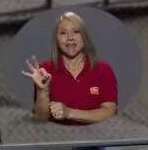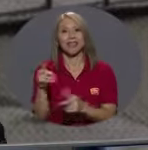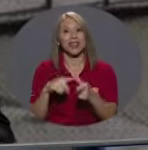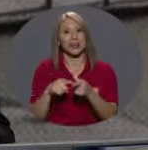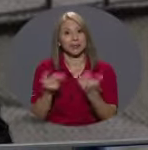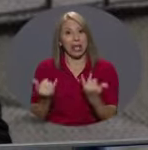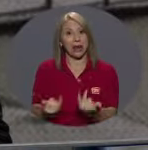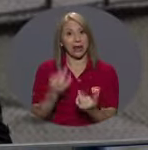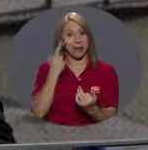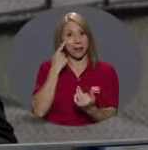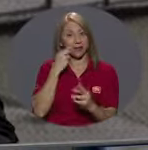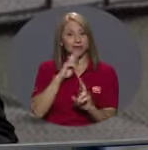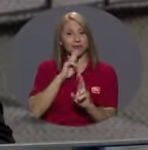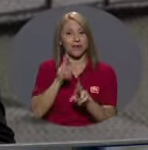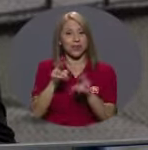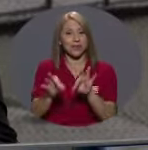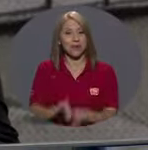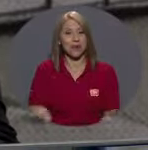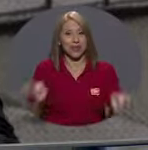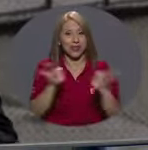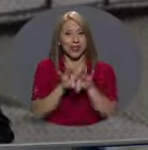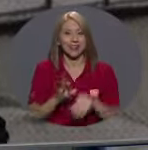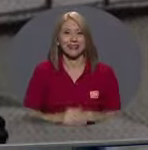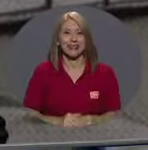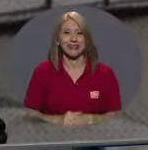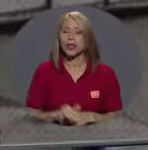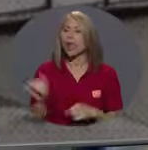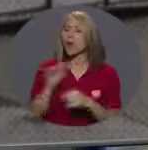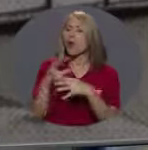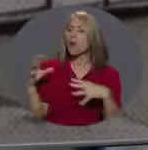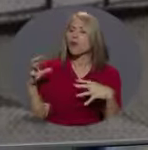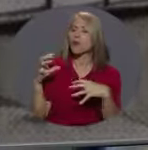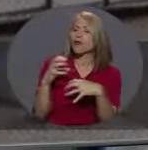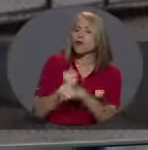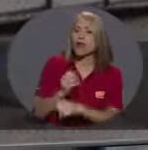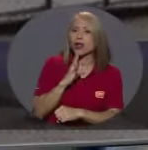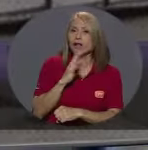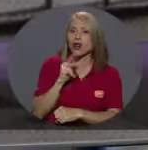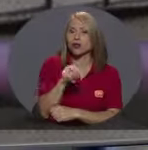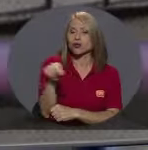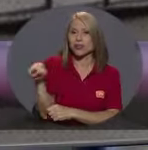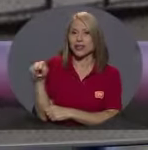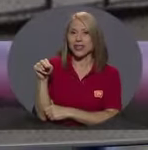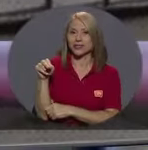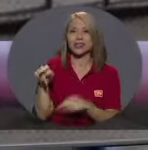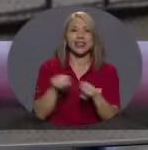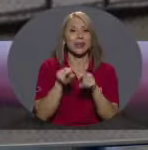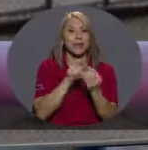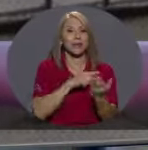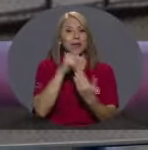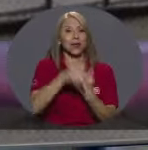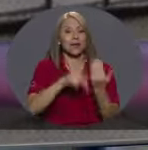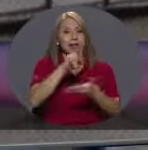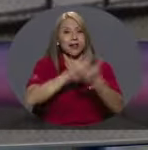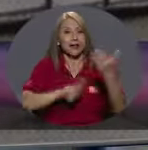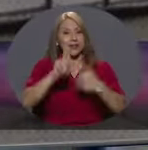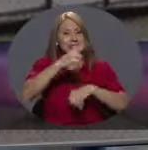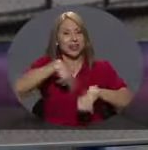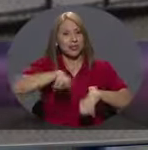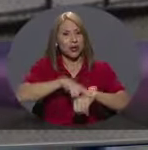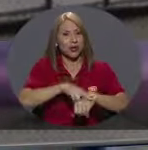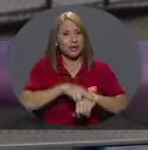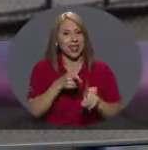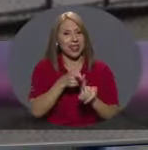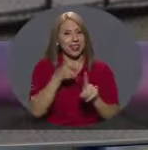producto importante. Retomando varias cositas de los compañeros y el programa que maneja la Universidad Nacional, de